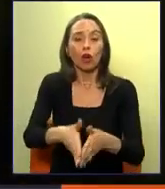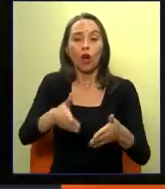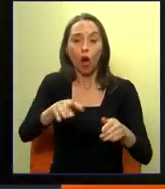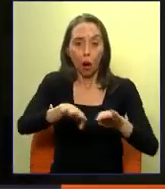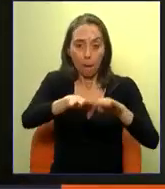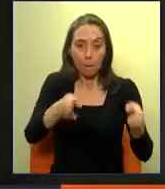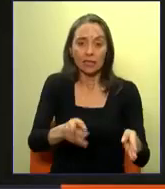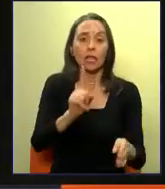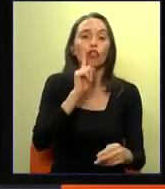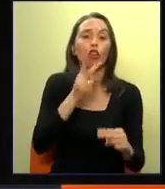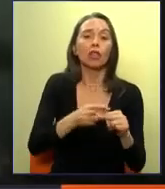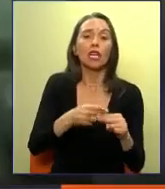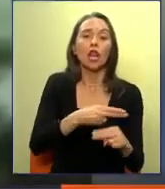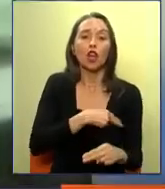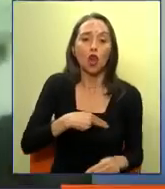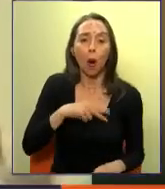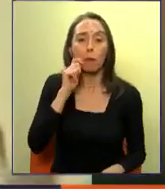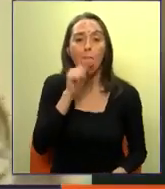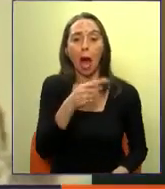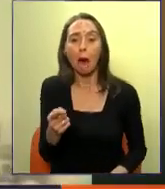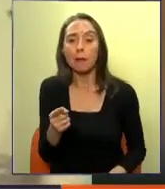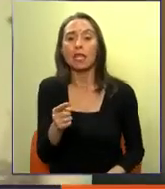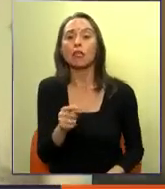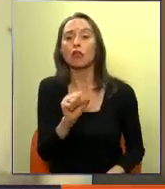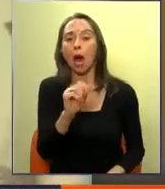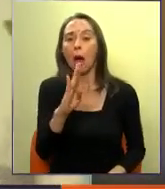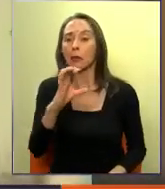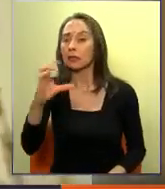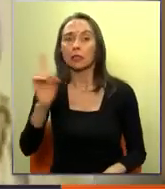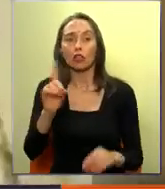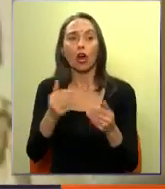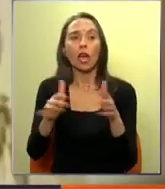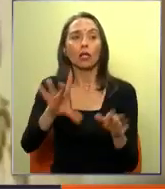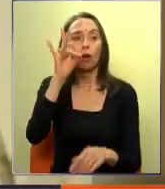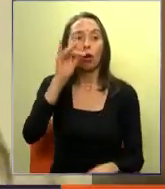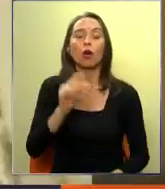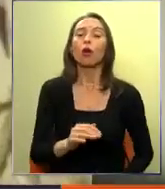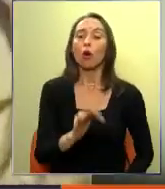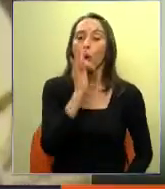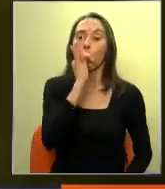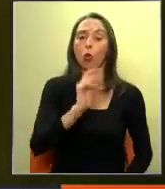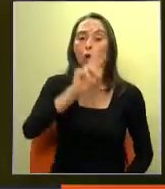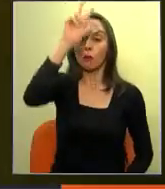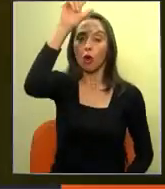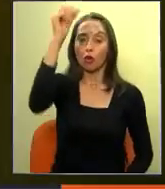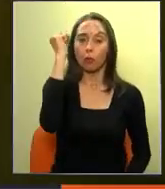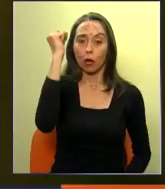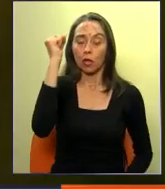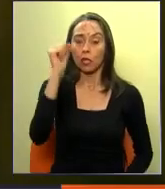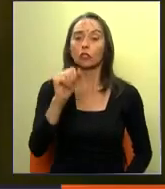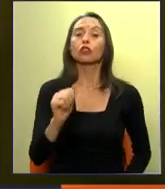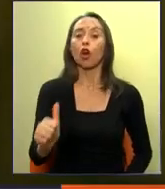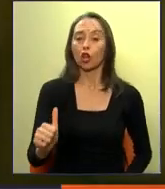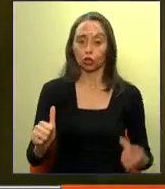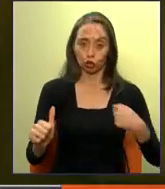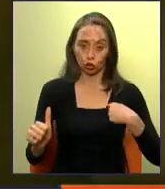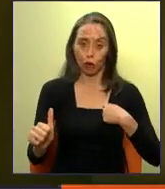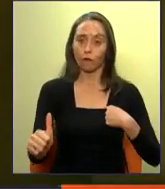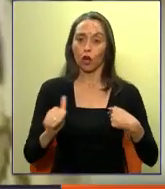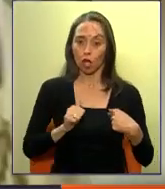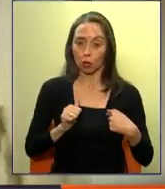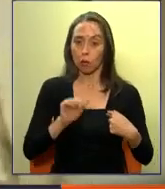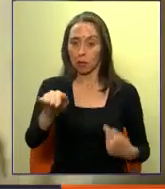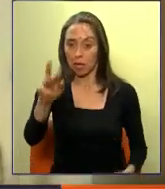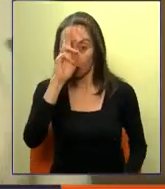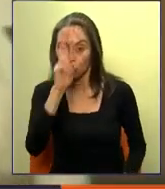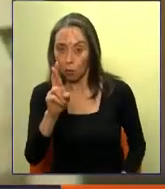uno elige la mesa que quiera. Uno por Dios Todopoderoso. Cumplir y hacer cumplir. Respetar y